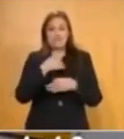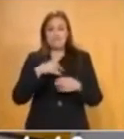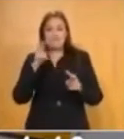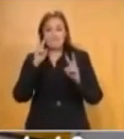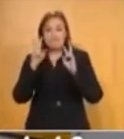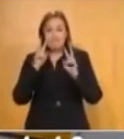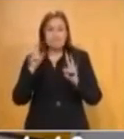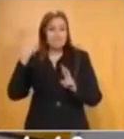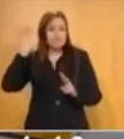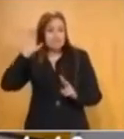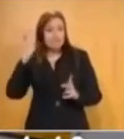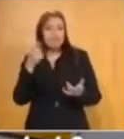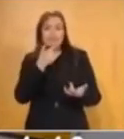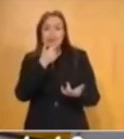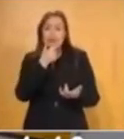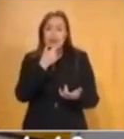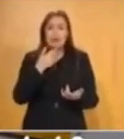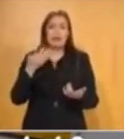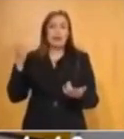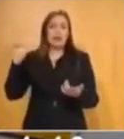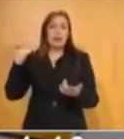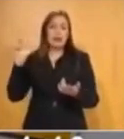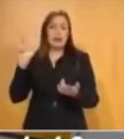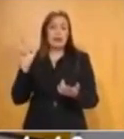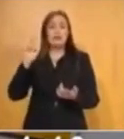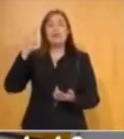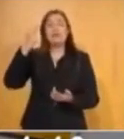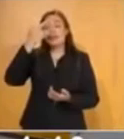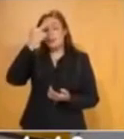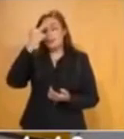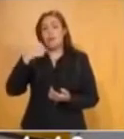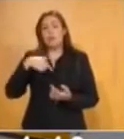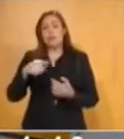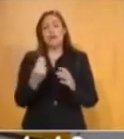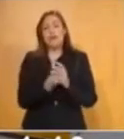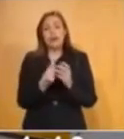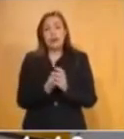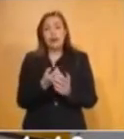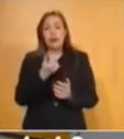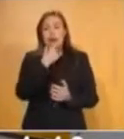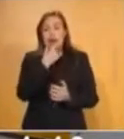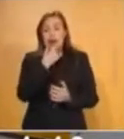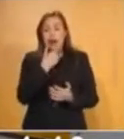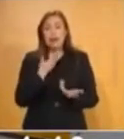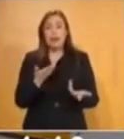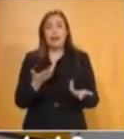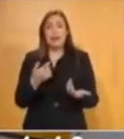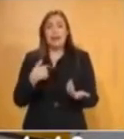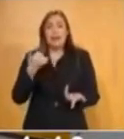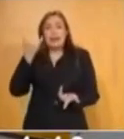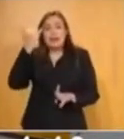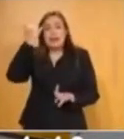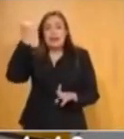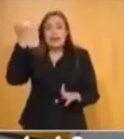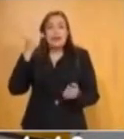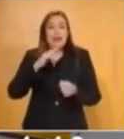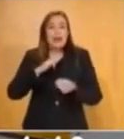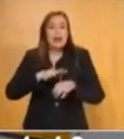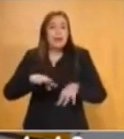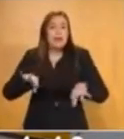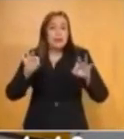2 clases pasadas. Recordemos que en una clase de inglés lo ideal es que se hable todo el tiempo en inglés. El programa que